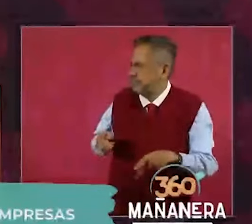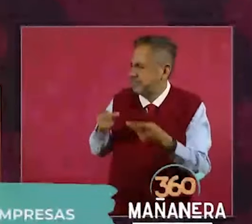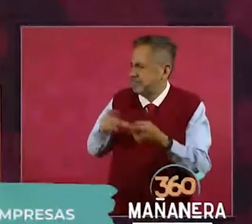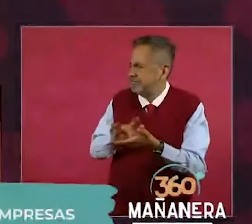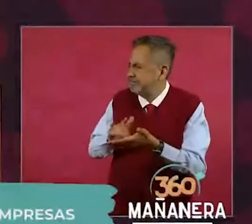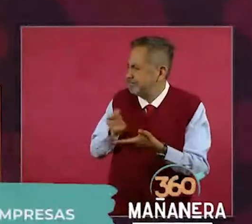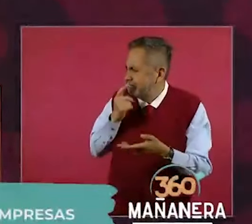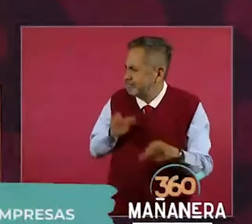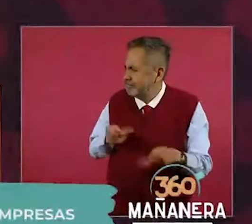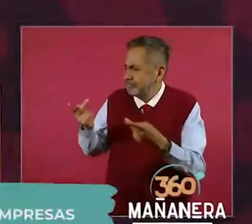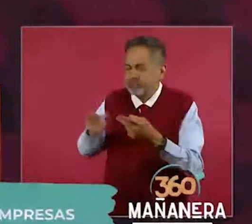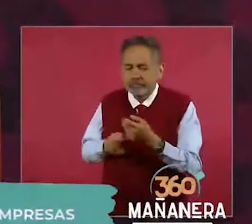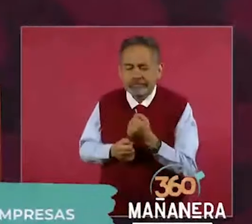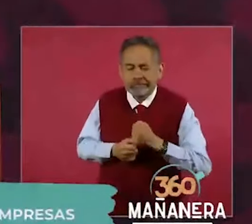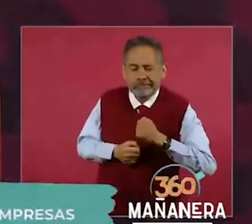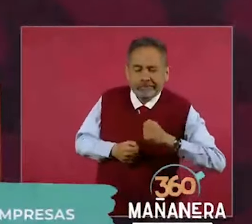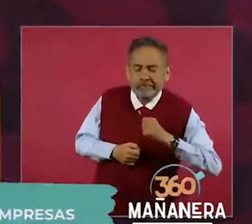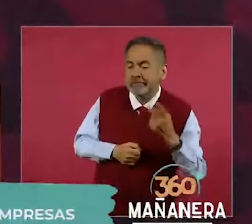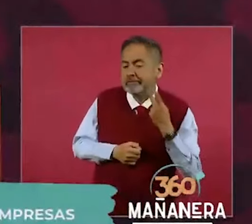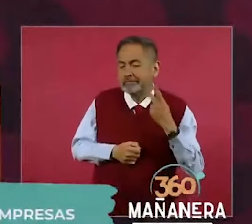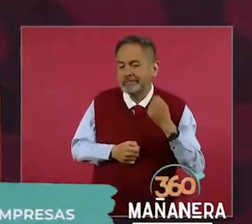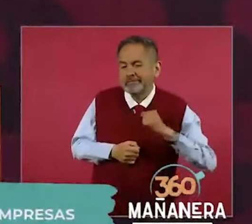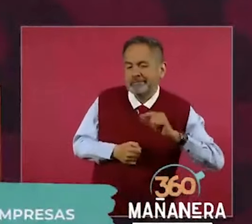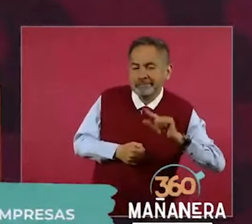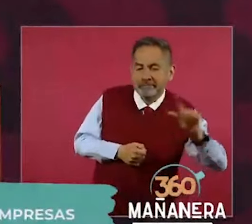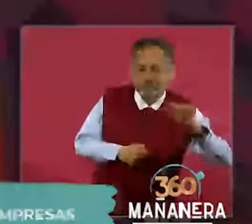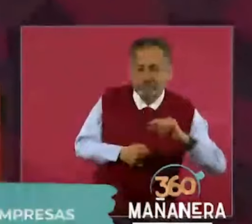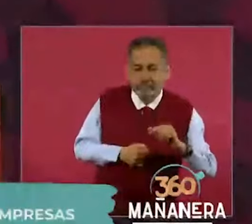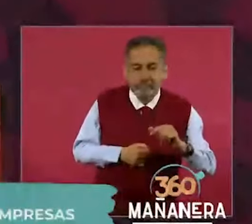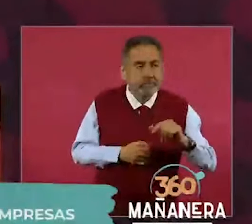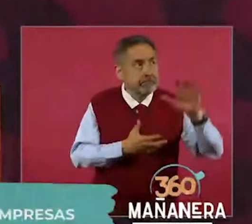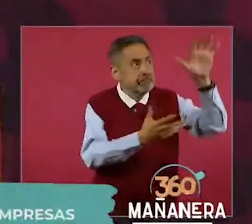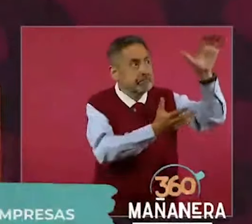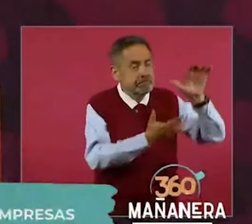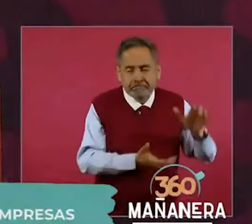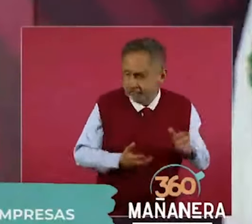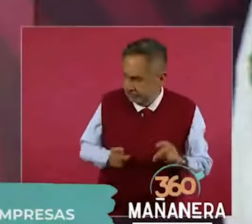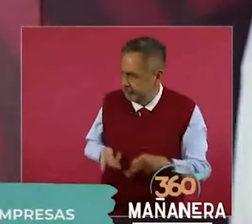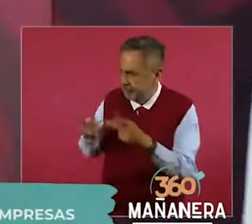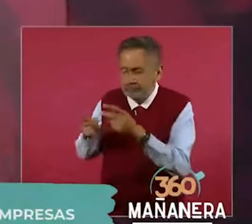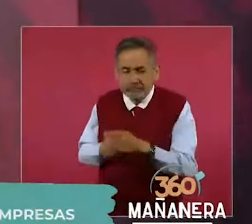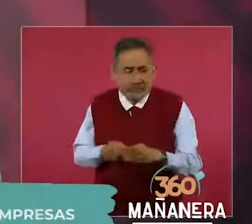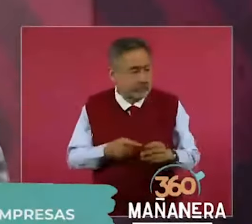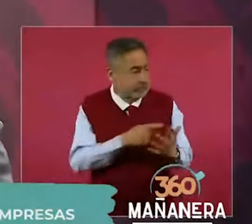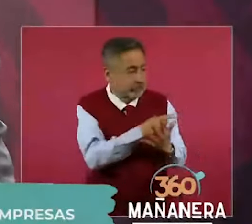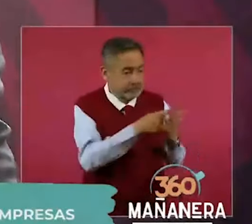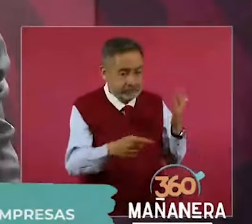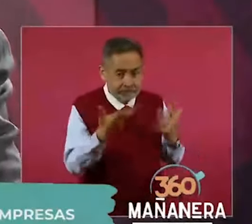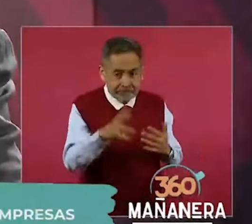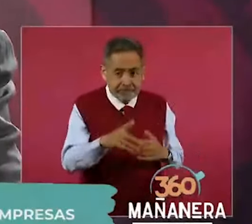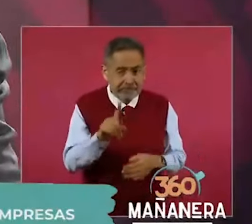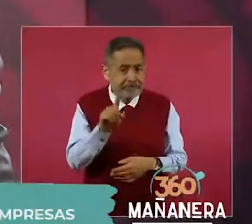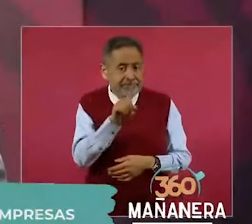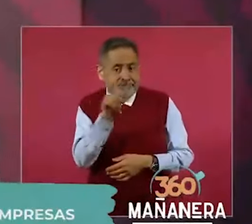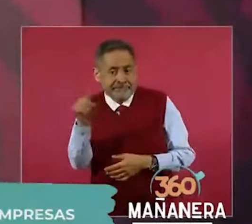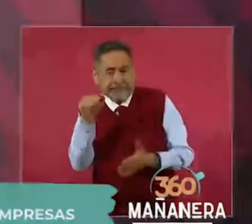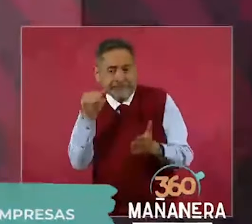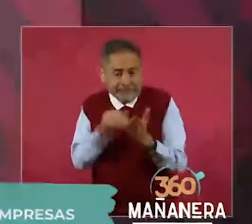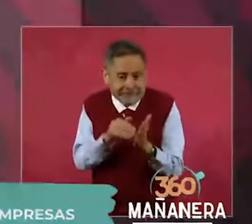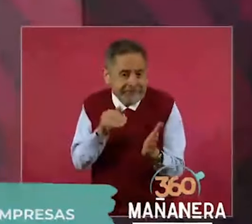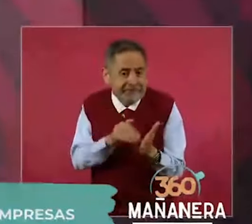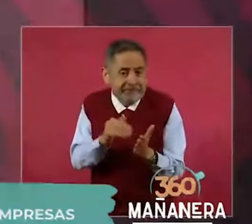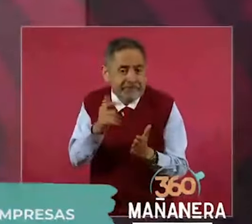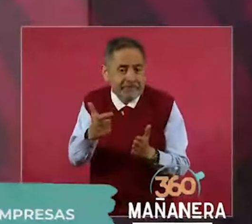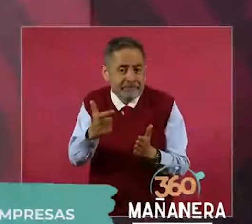vinculadas a políticos influyentes, vendían más de 100 mil millones de pesos de